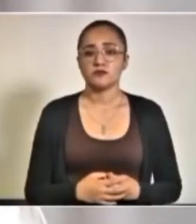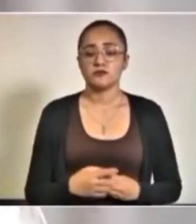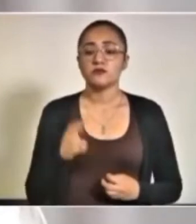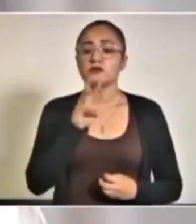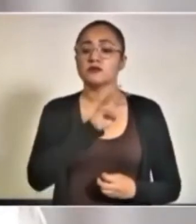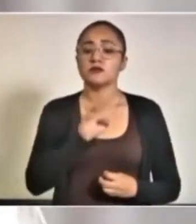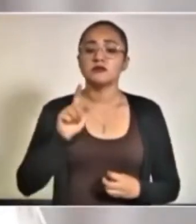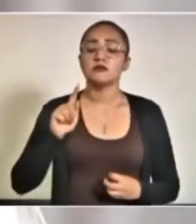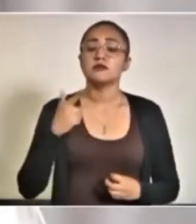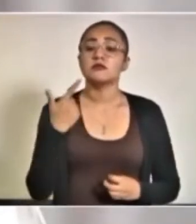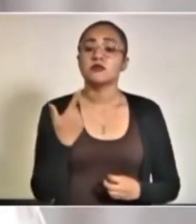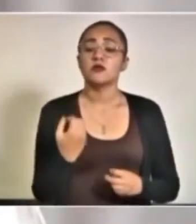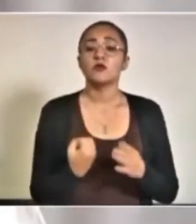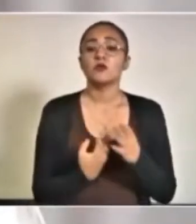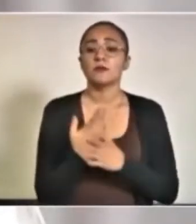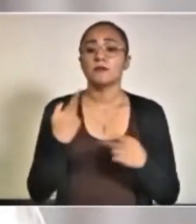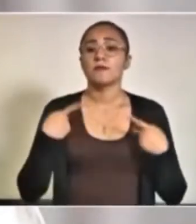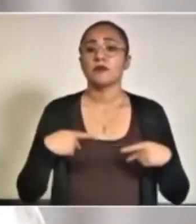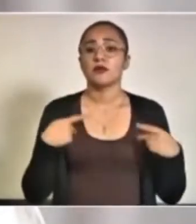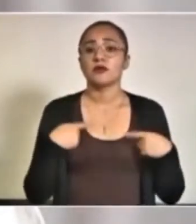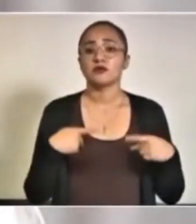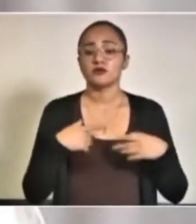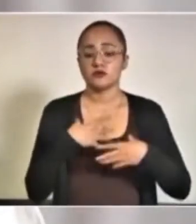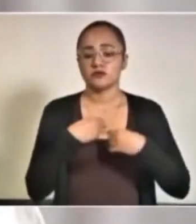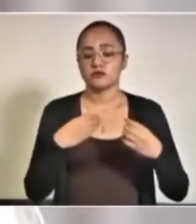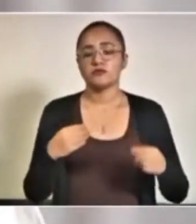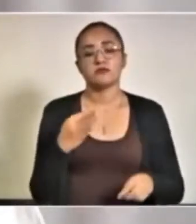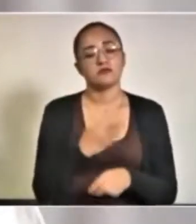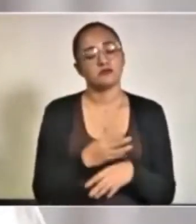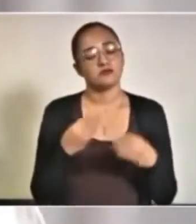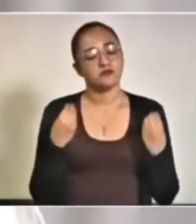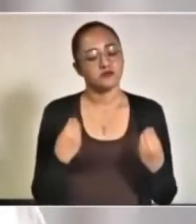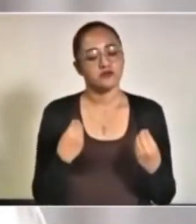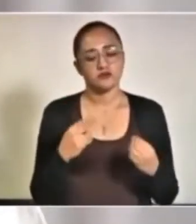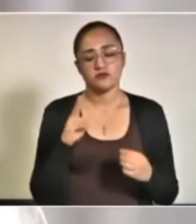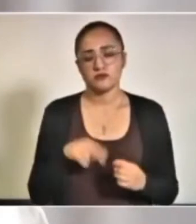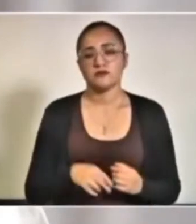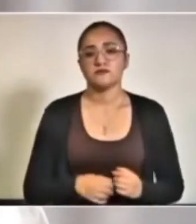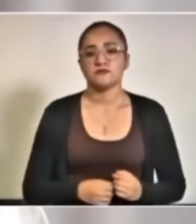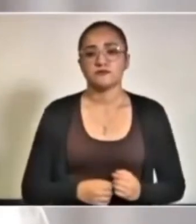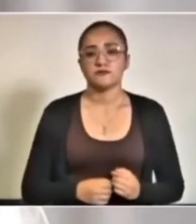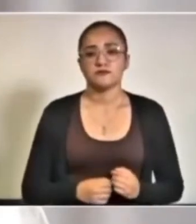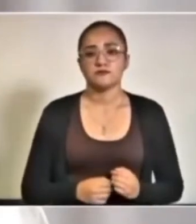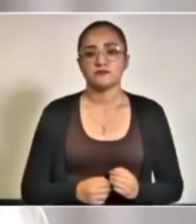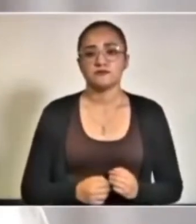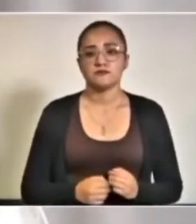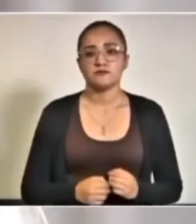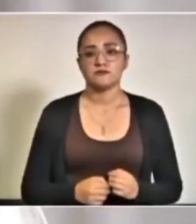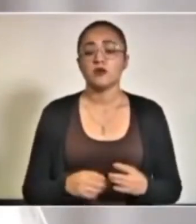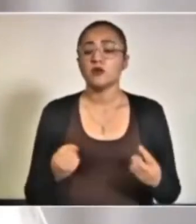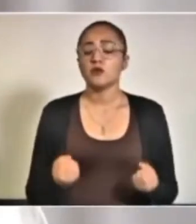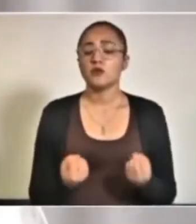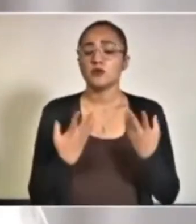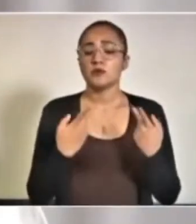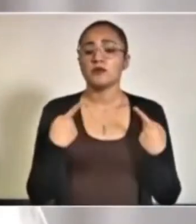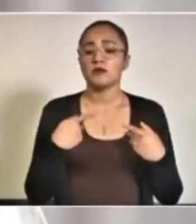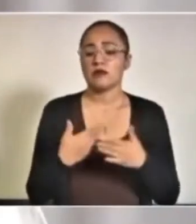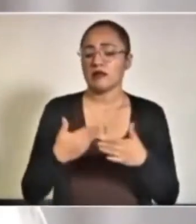377 nuevos contagiados son muchísimos contagiados cuantos rezagados